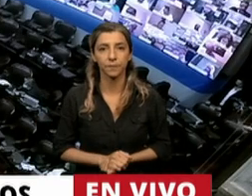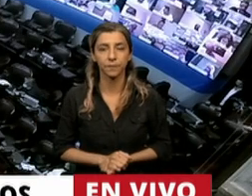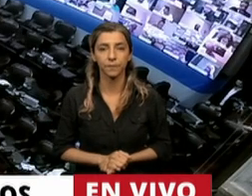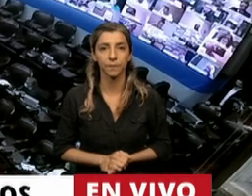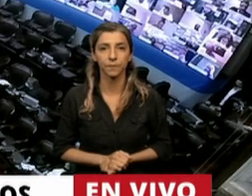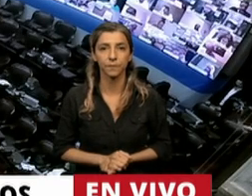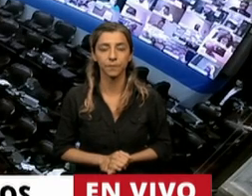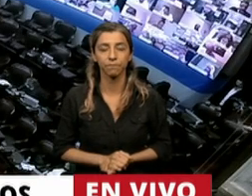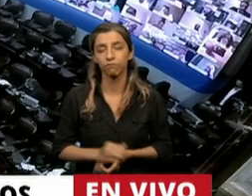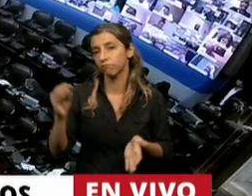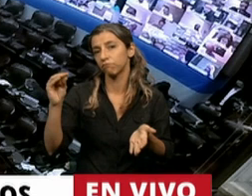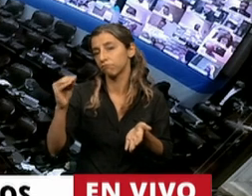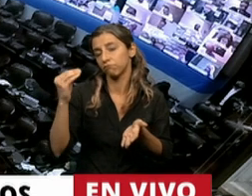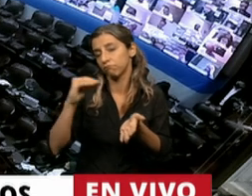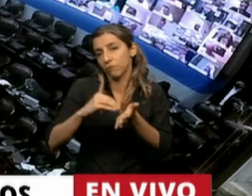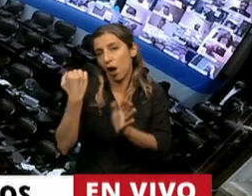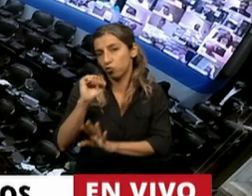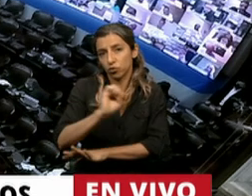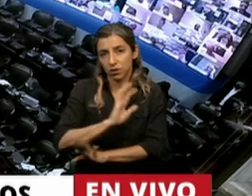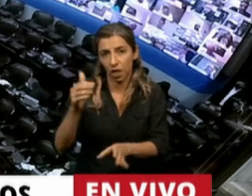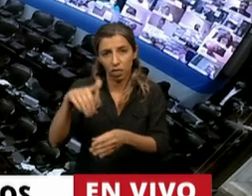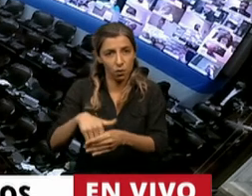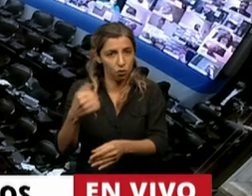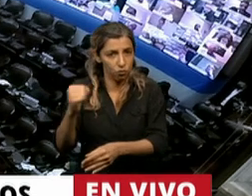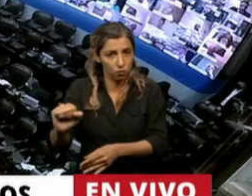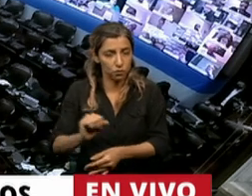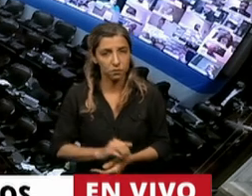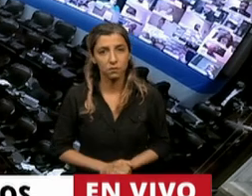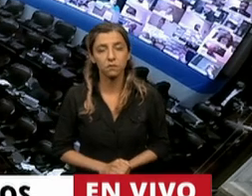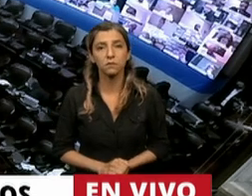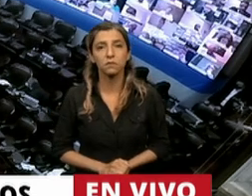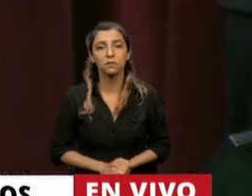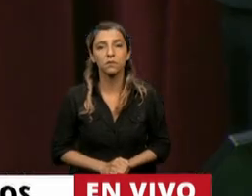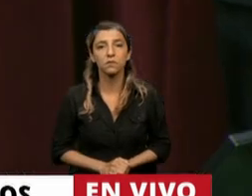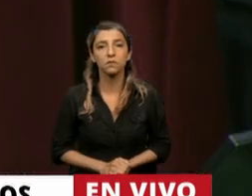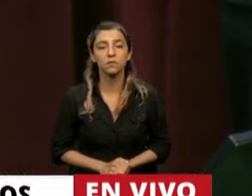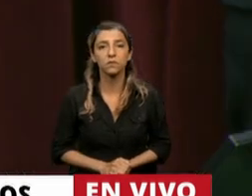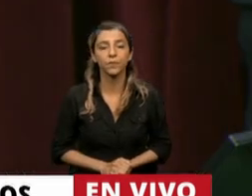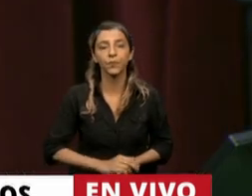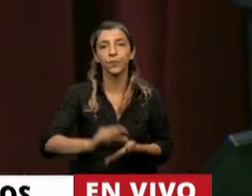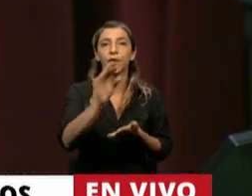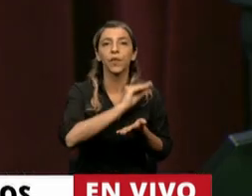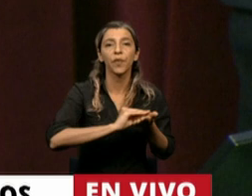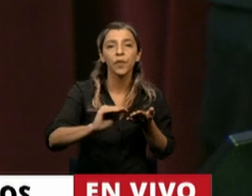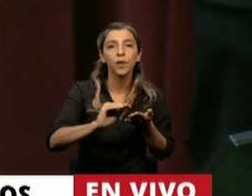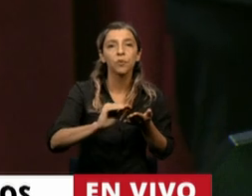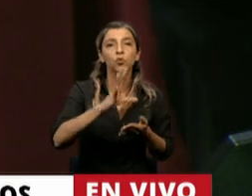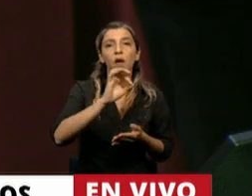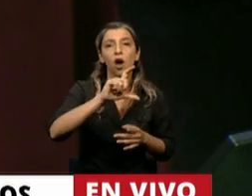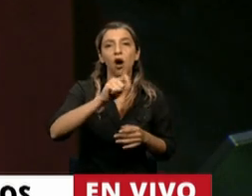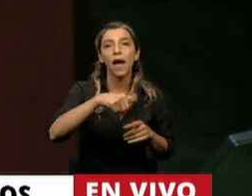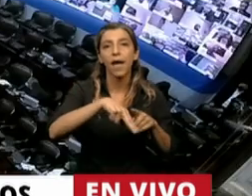Medina ausente a la hora de votar diputada María Graciela